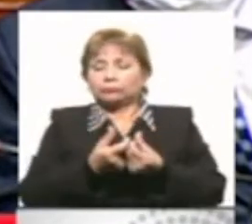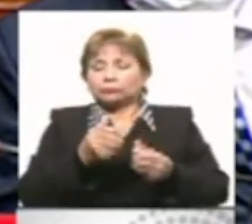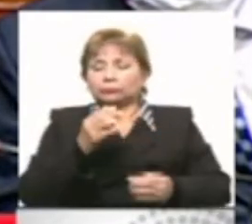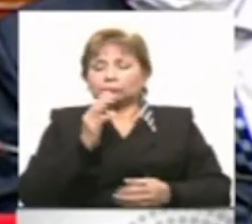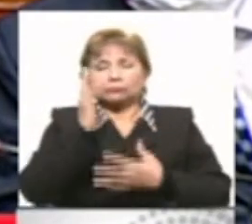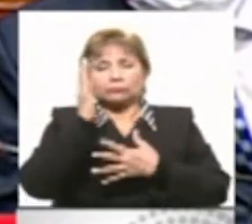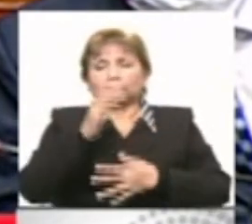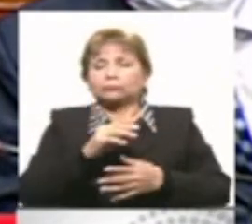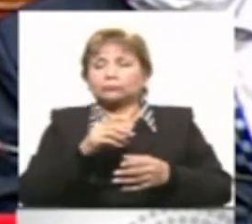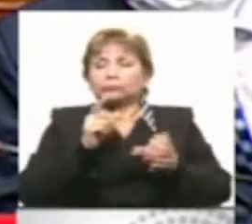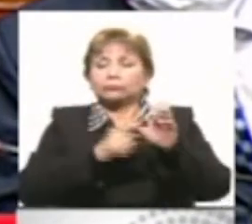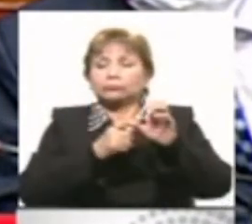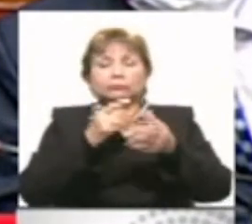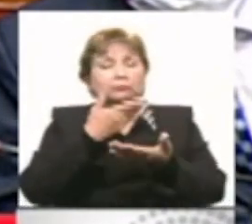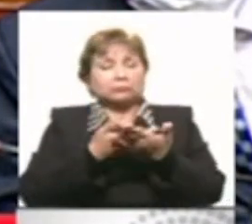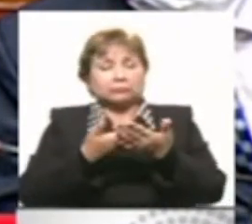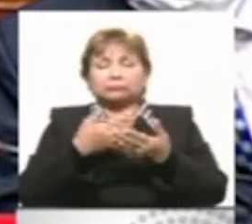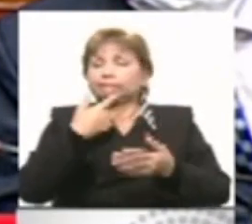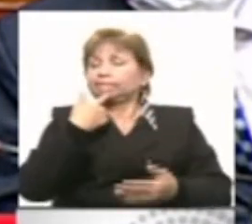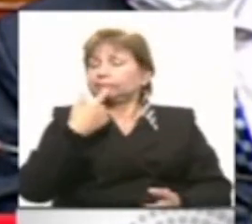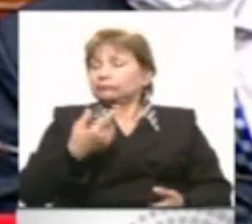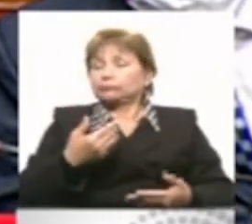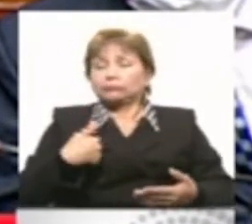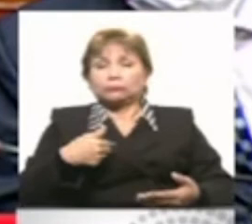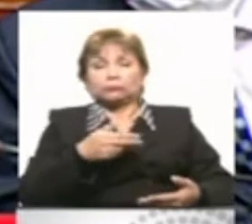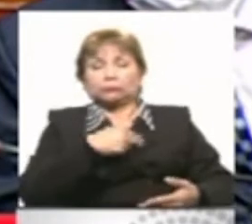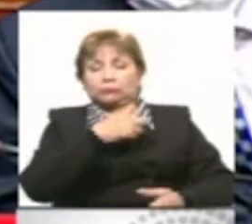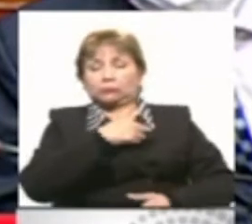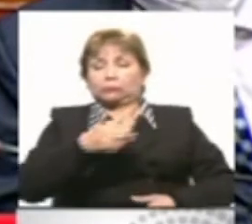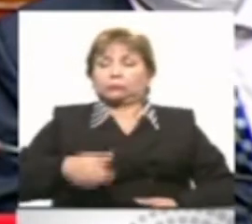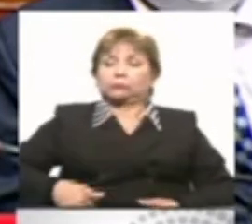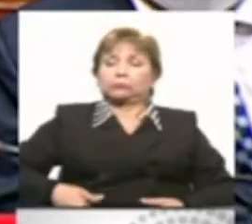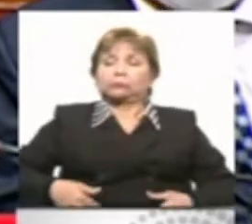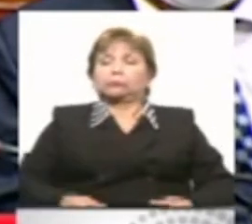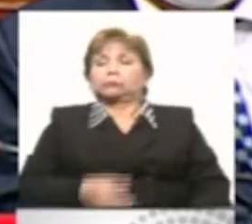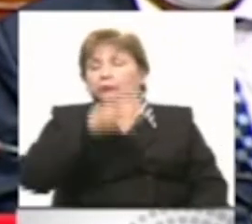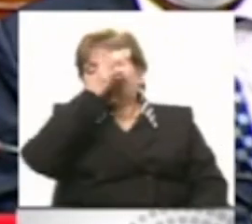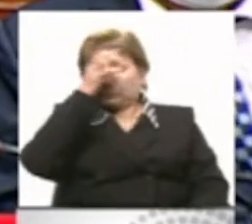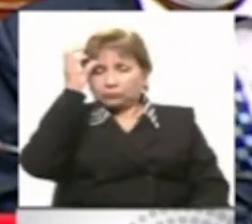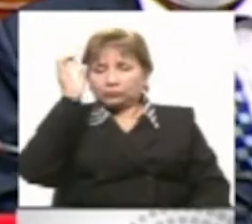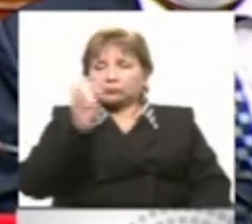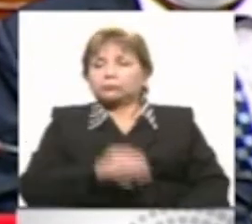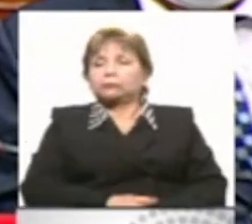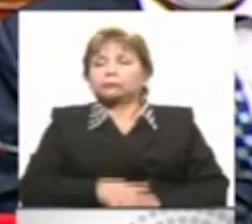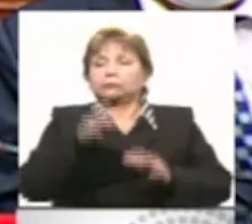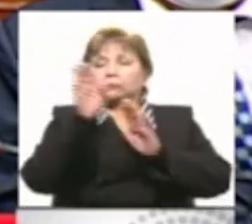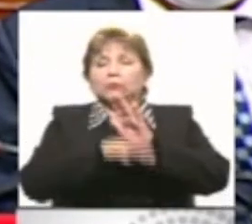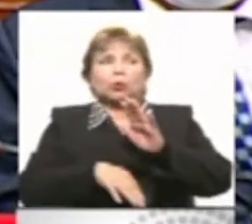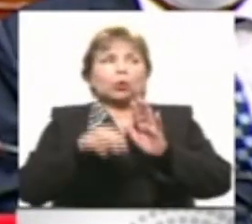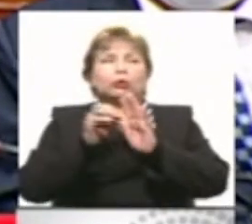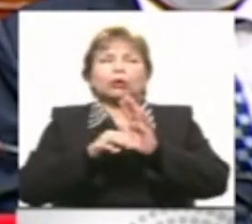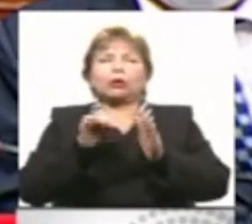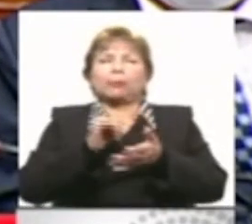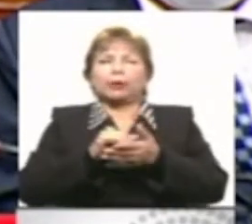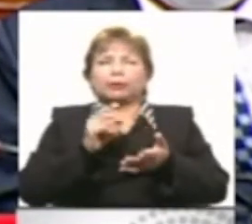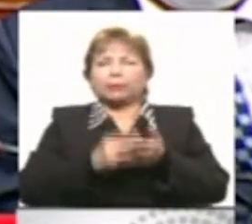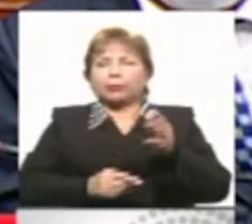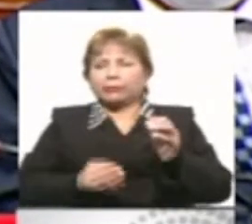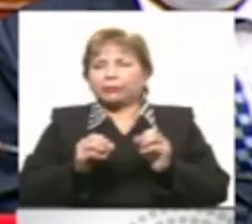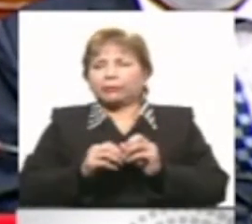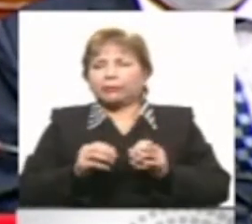terroristas. Como ya lo dijo nuestro presidente, cuando los hombres de abajo asumen una